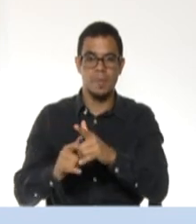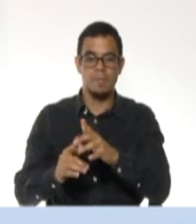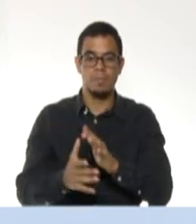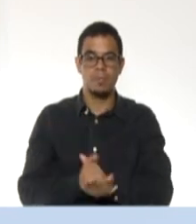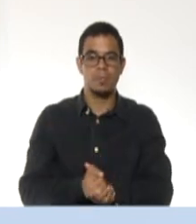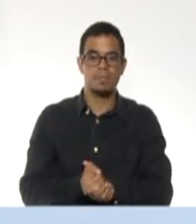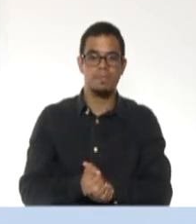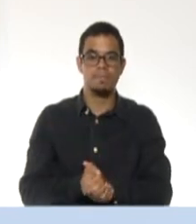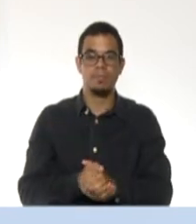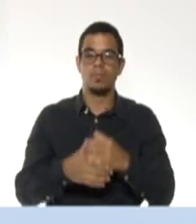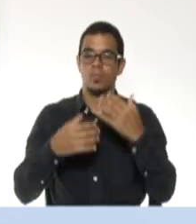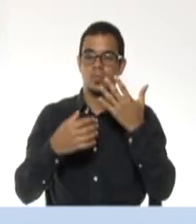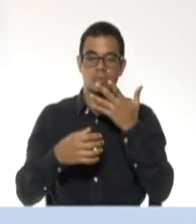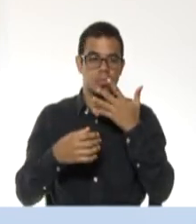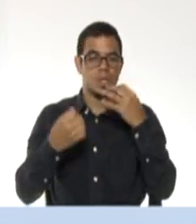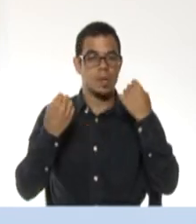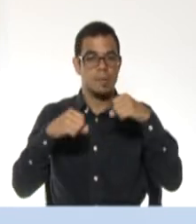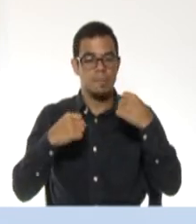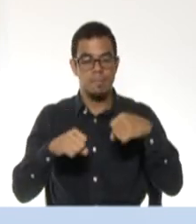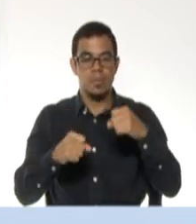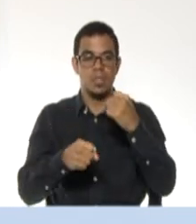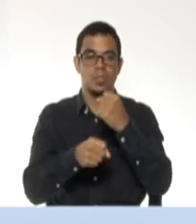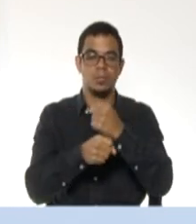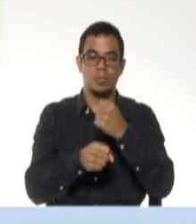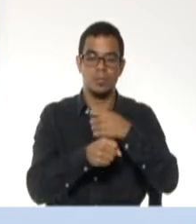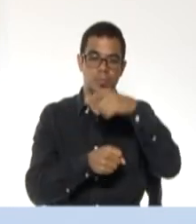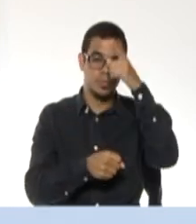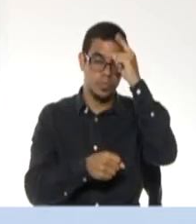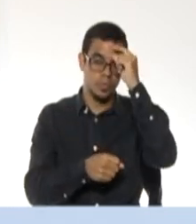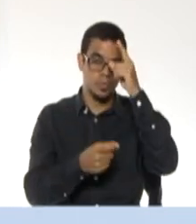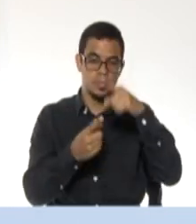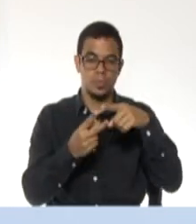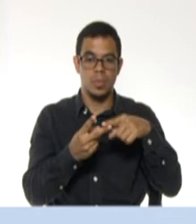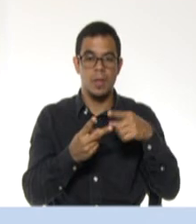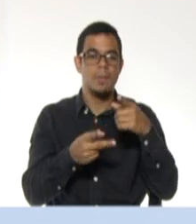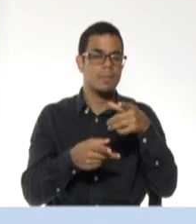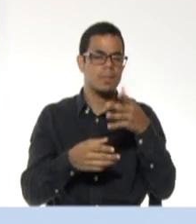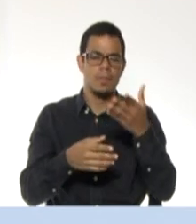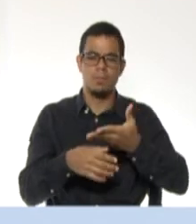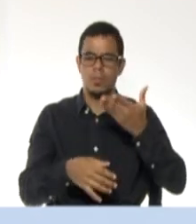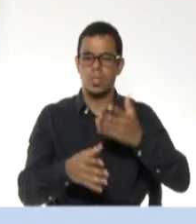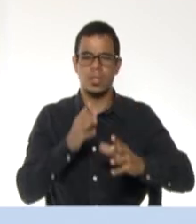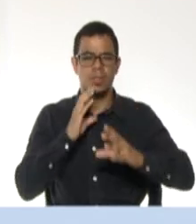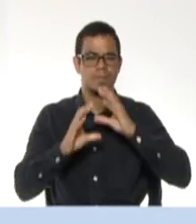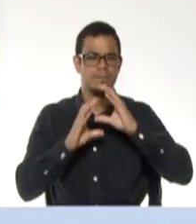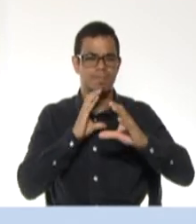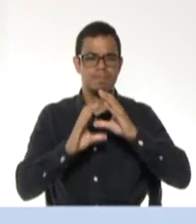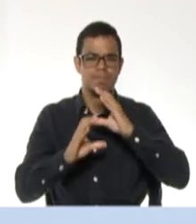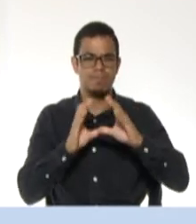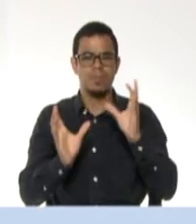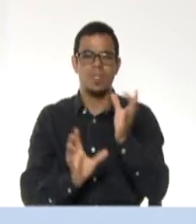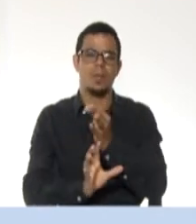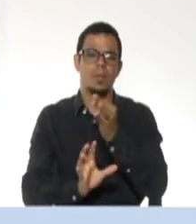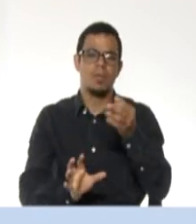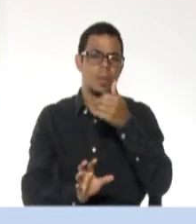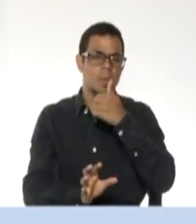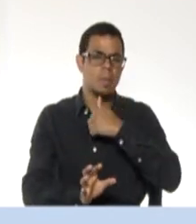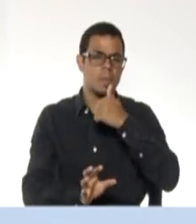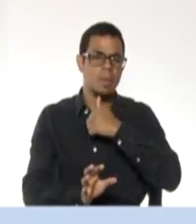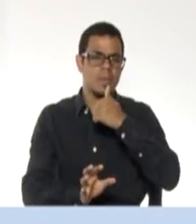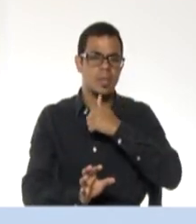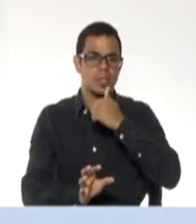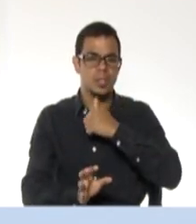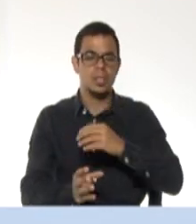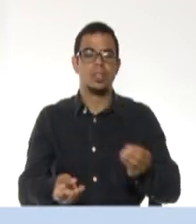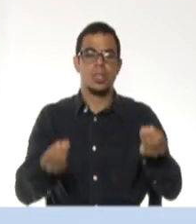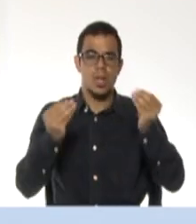el taller de educación laboral. Es bien importante que se pueda llevar a cabo esa comunicación de forma efectiva para